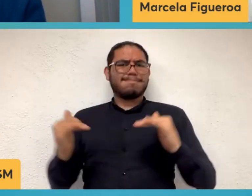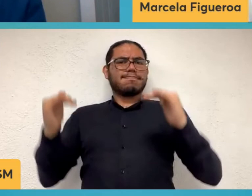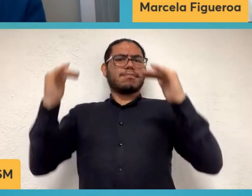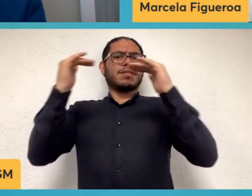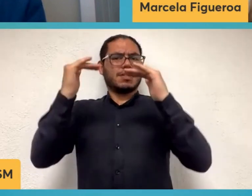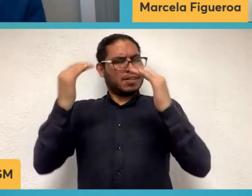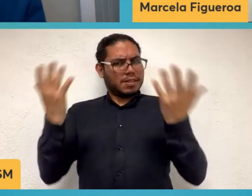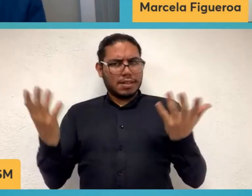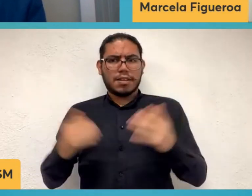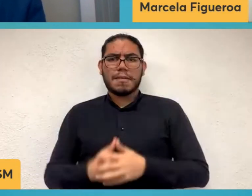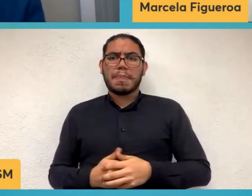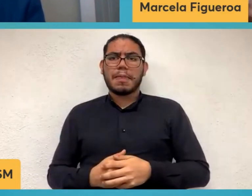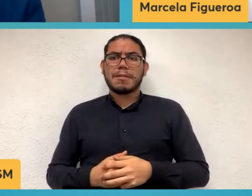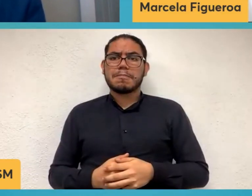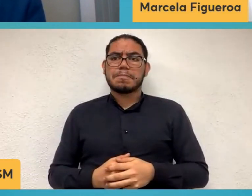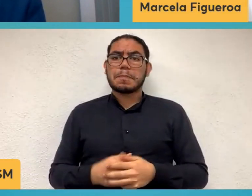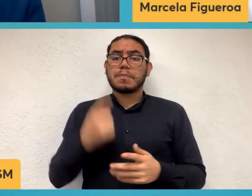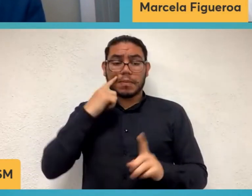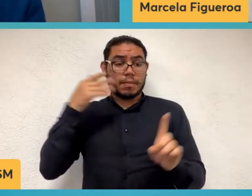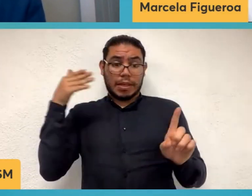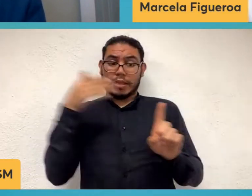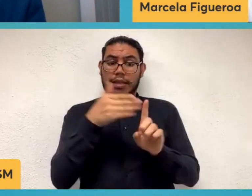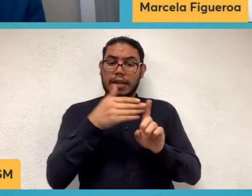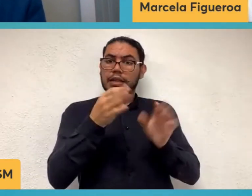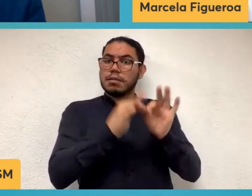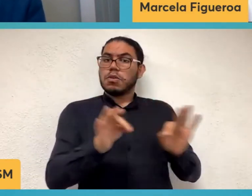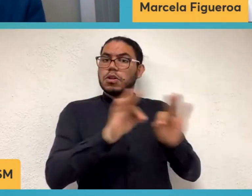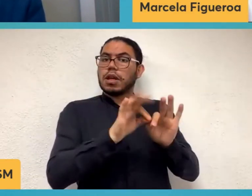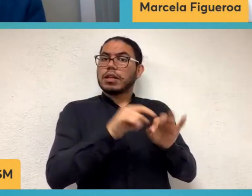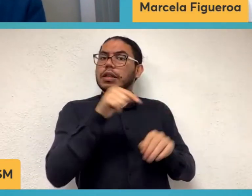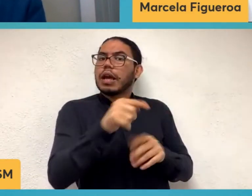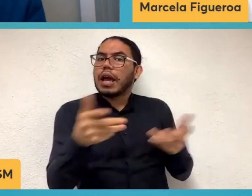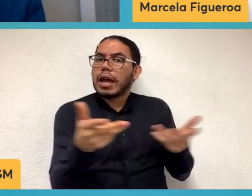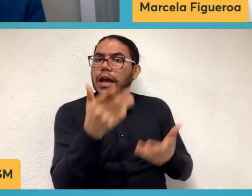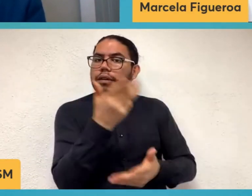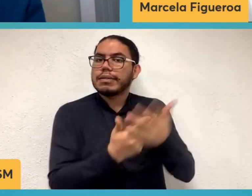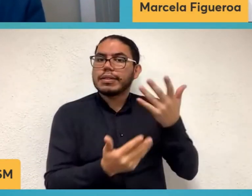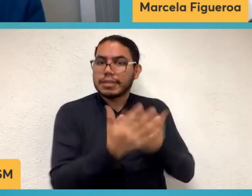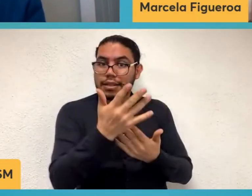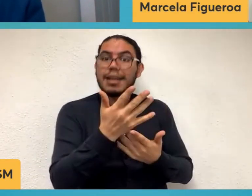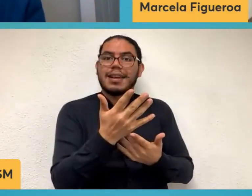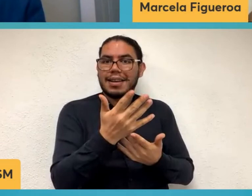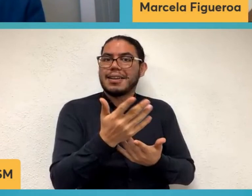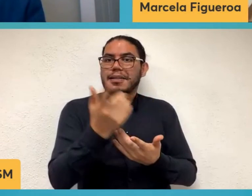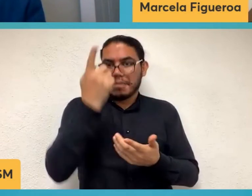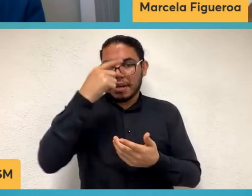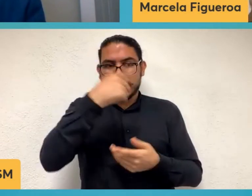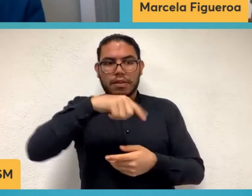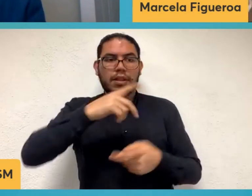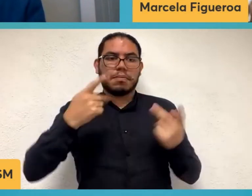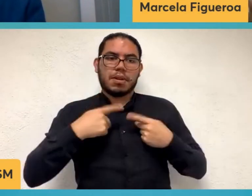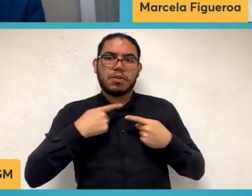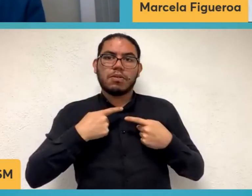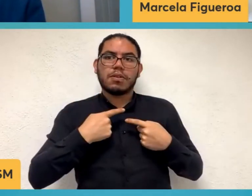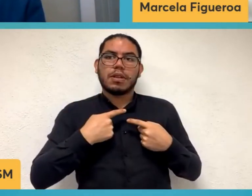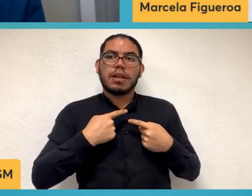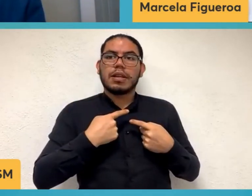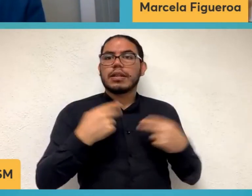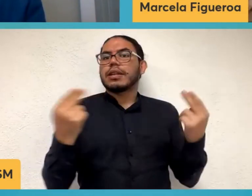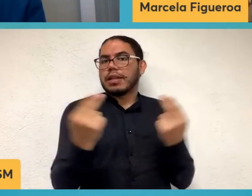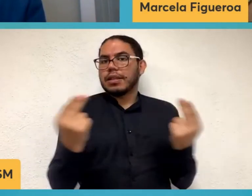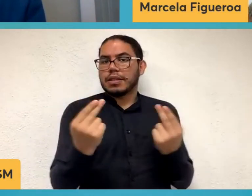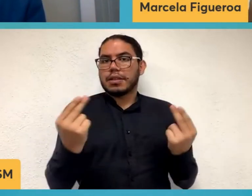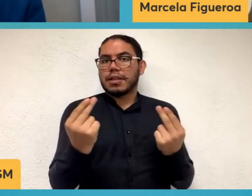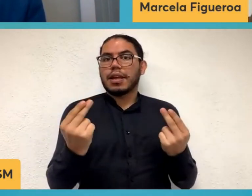la causa y no olvidemos que trabajamos para nuestra población vulnerable. Hay que identificar los modelos